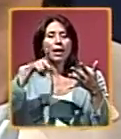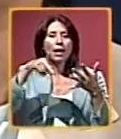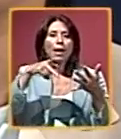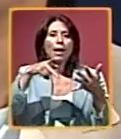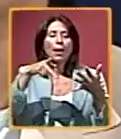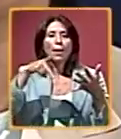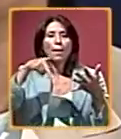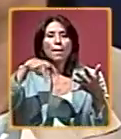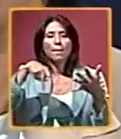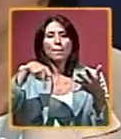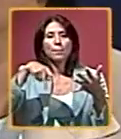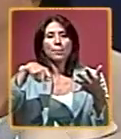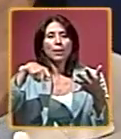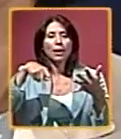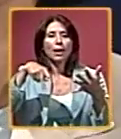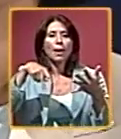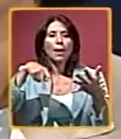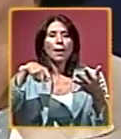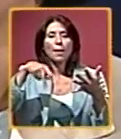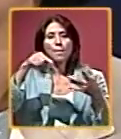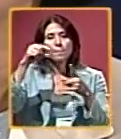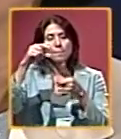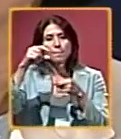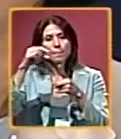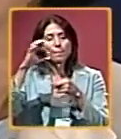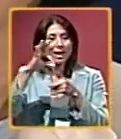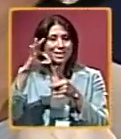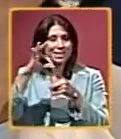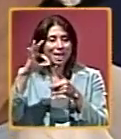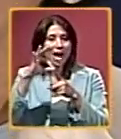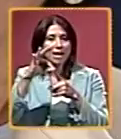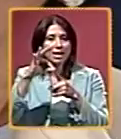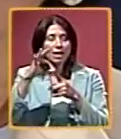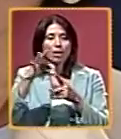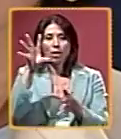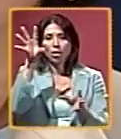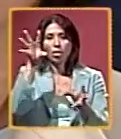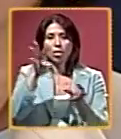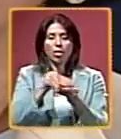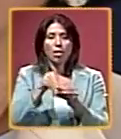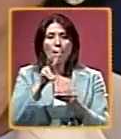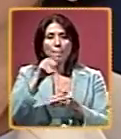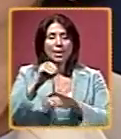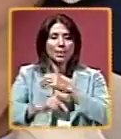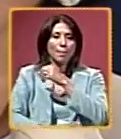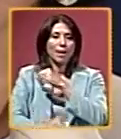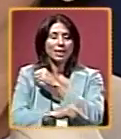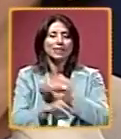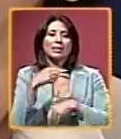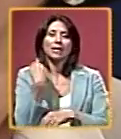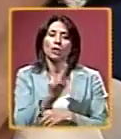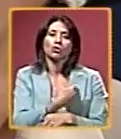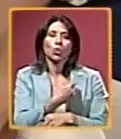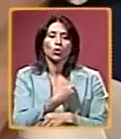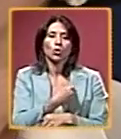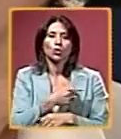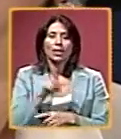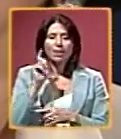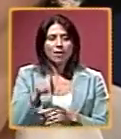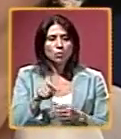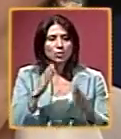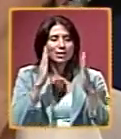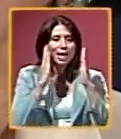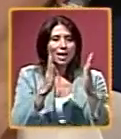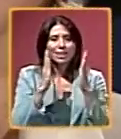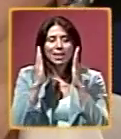Palestina, Pakistán. Son 20 países en los cuales tenemos que estar nosotros